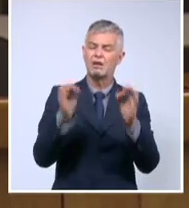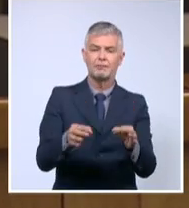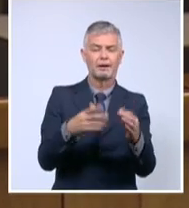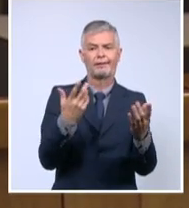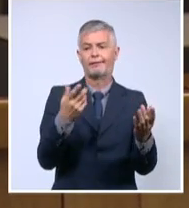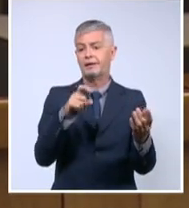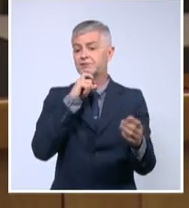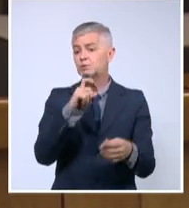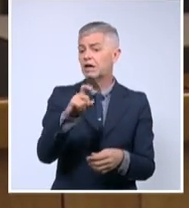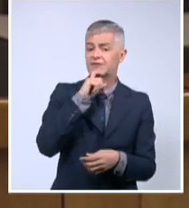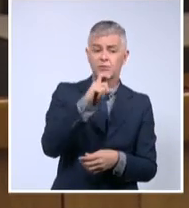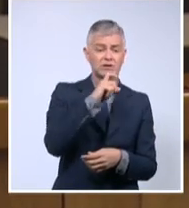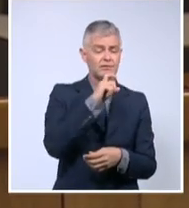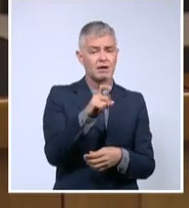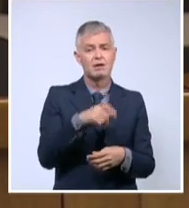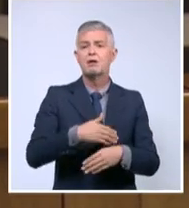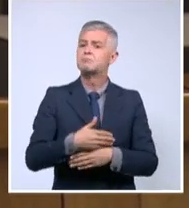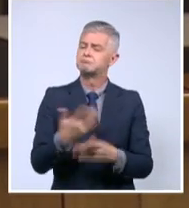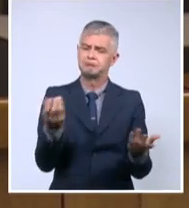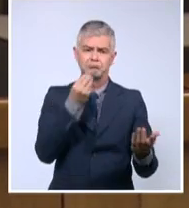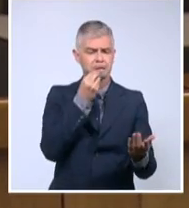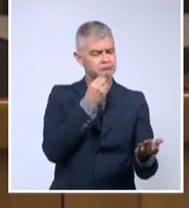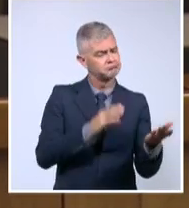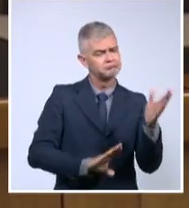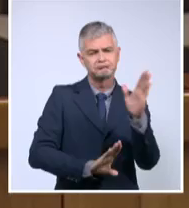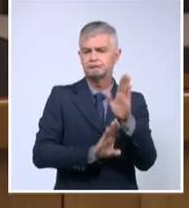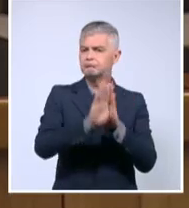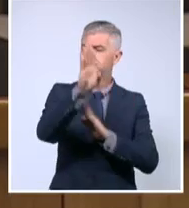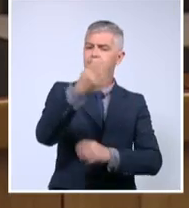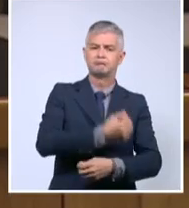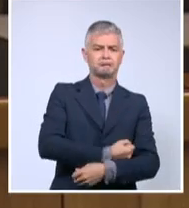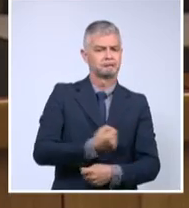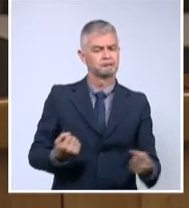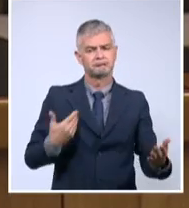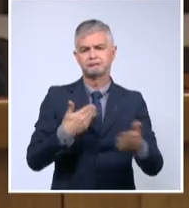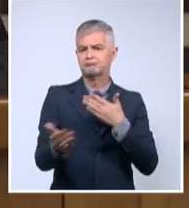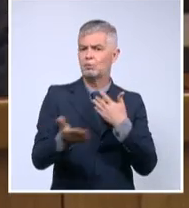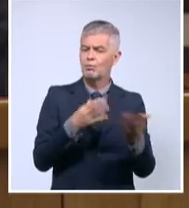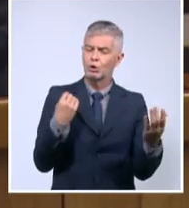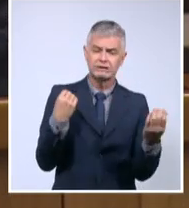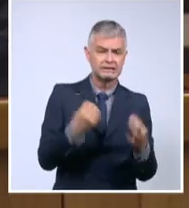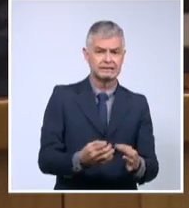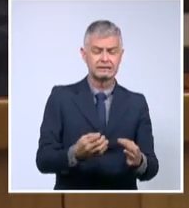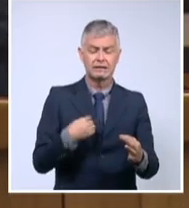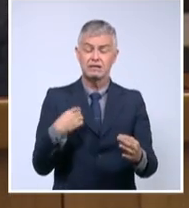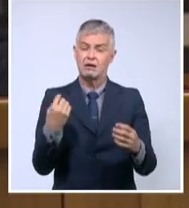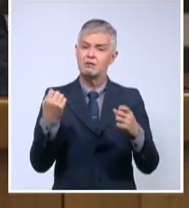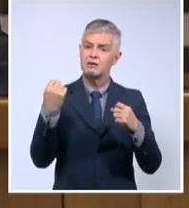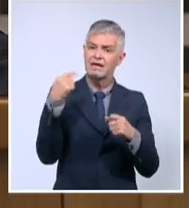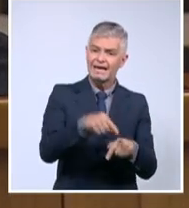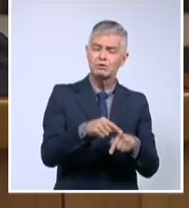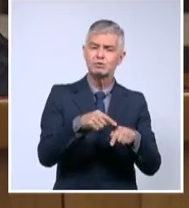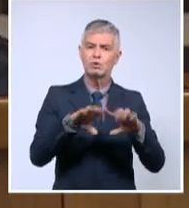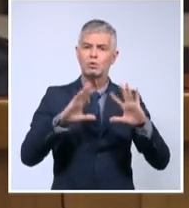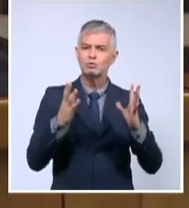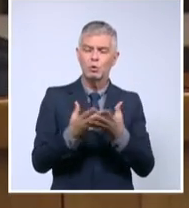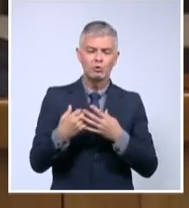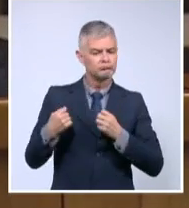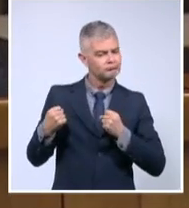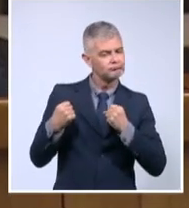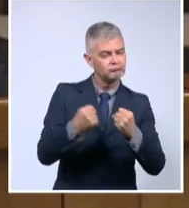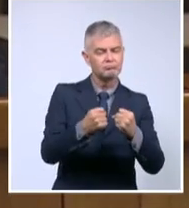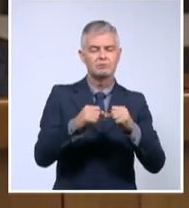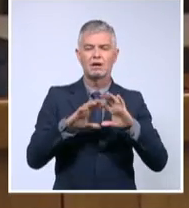pandemia gracias al pueblo y al empuje preciso de la ciencia, un poderoso motor de tracción múltiple, si me perdonan